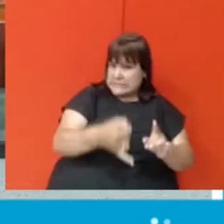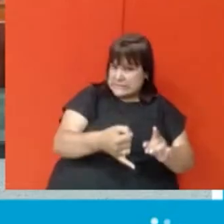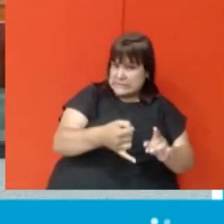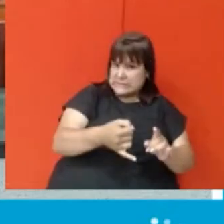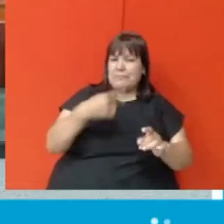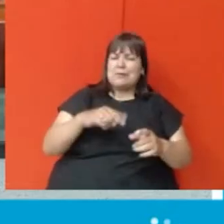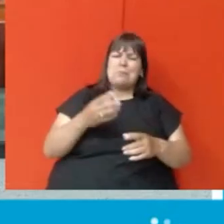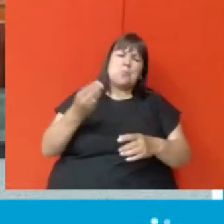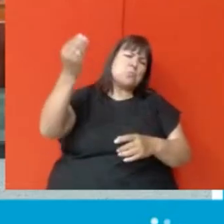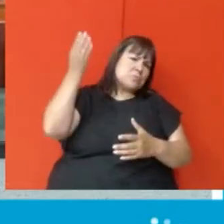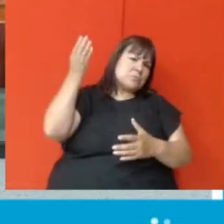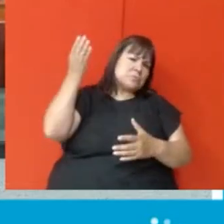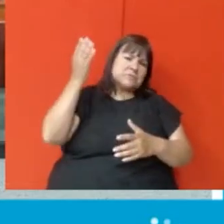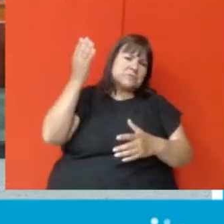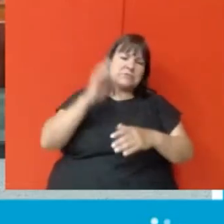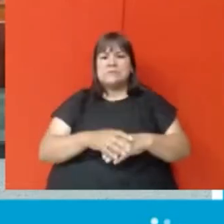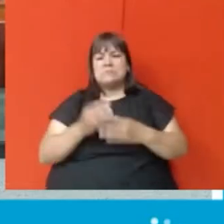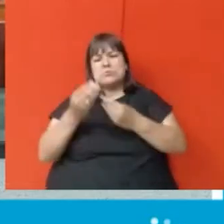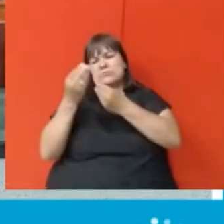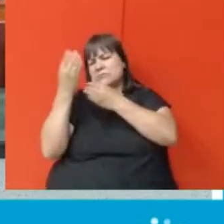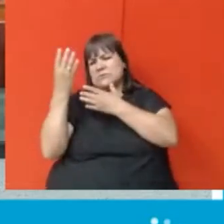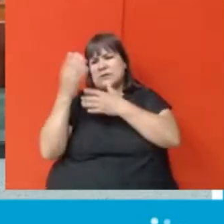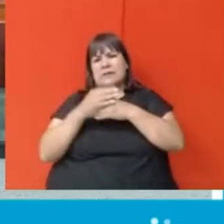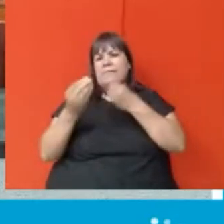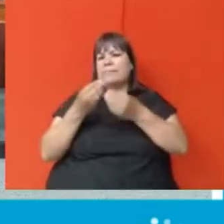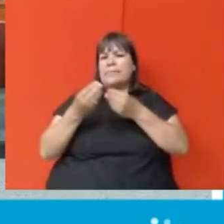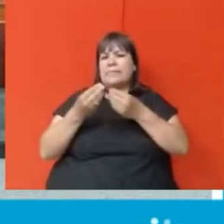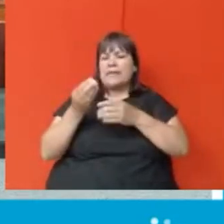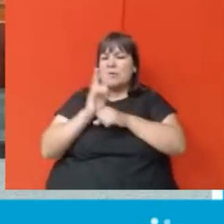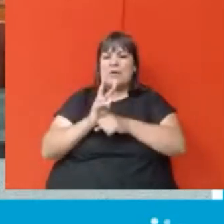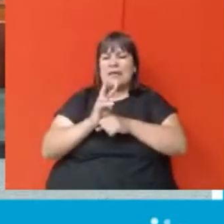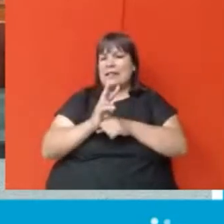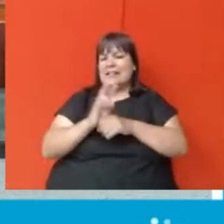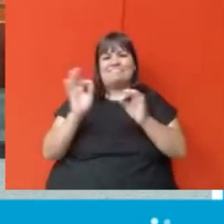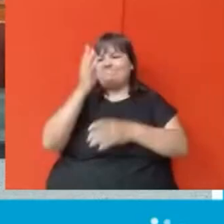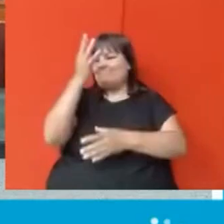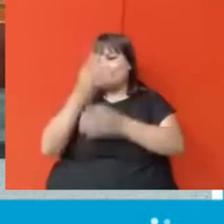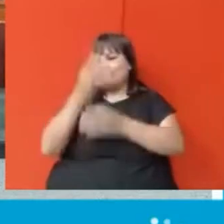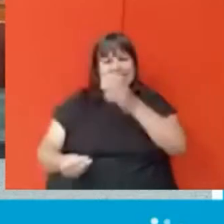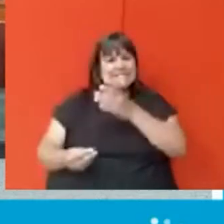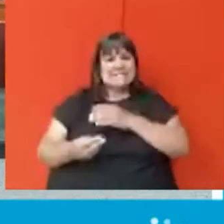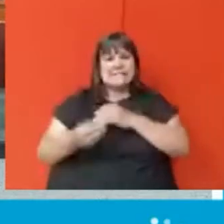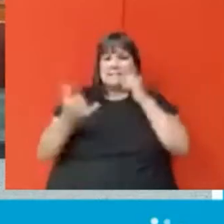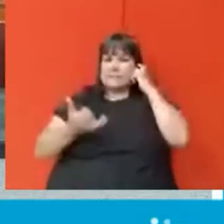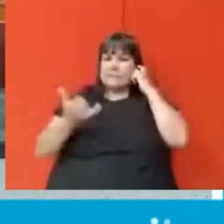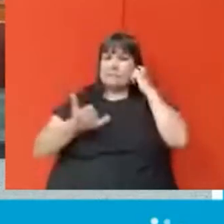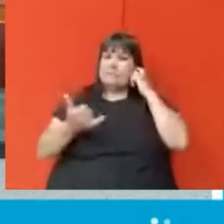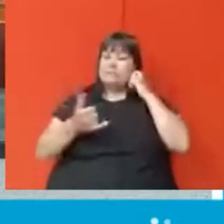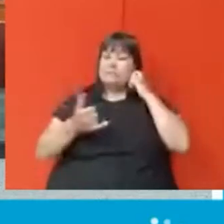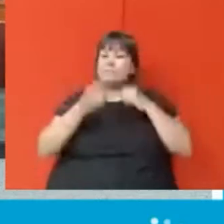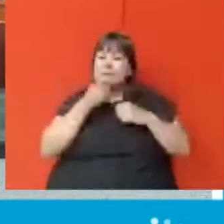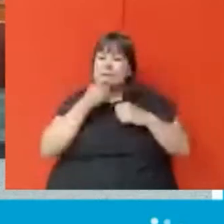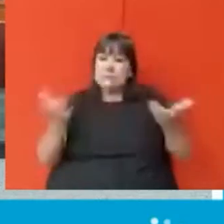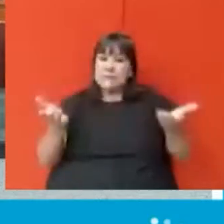brindan cuidados que tienen déficit, por ejemplo, y en las cuales también me ha